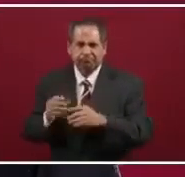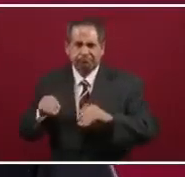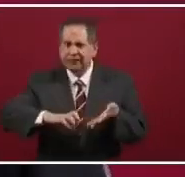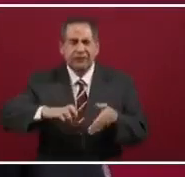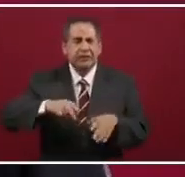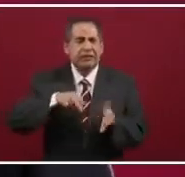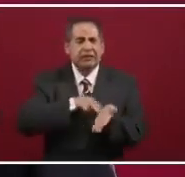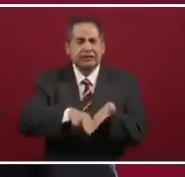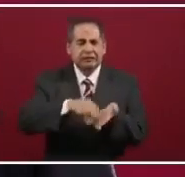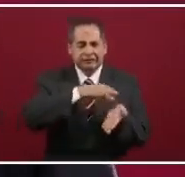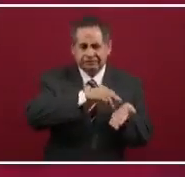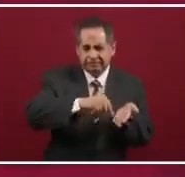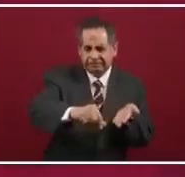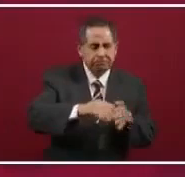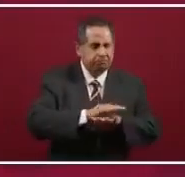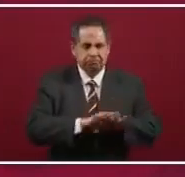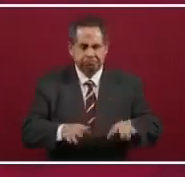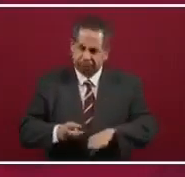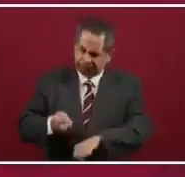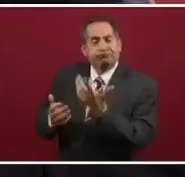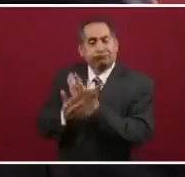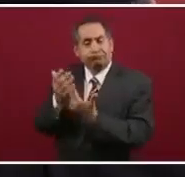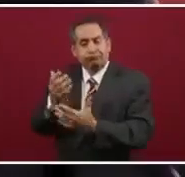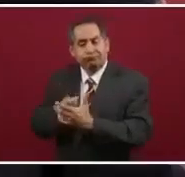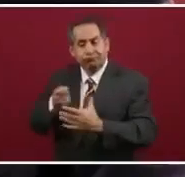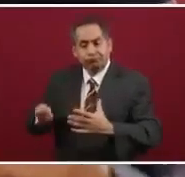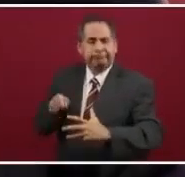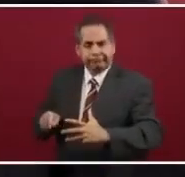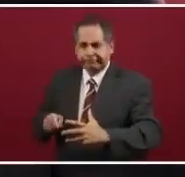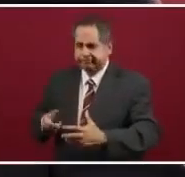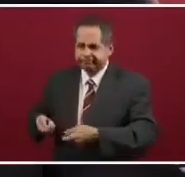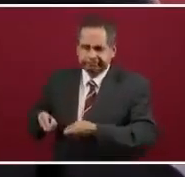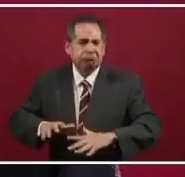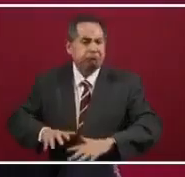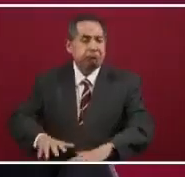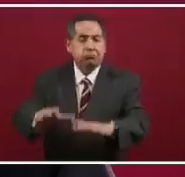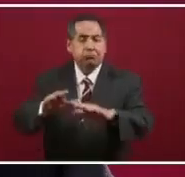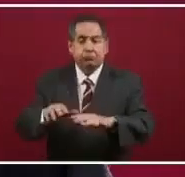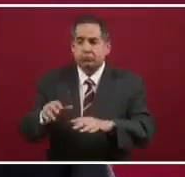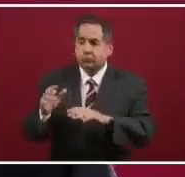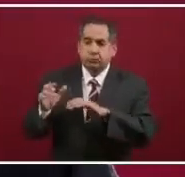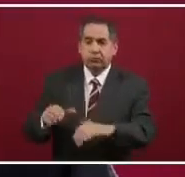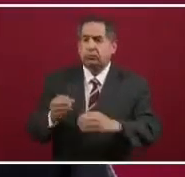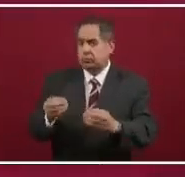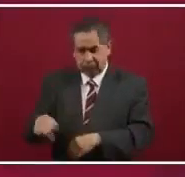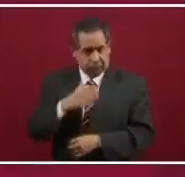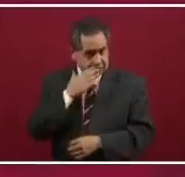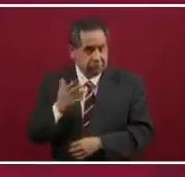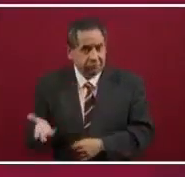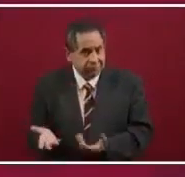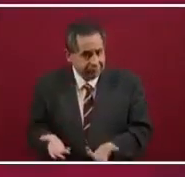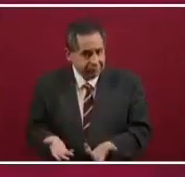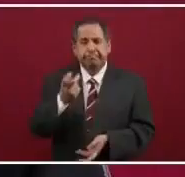con asfalto, sino de concreto y con revolvedoras, porque se está dando mucho trabajo. Por eso yo digo que